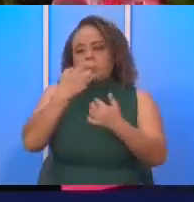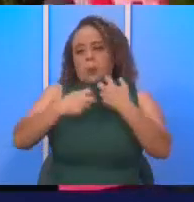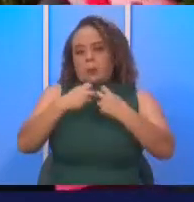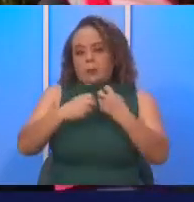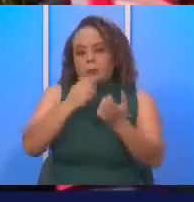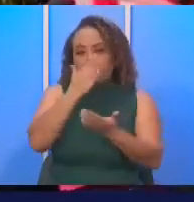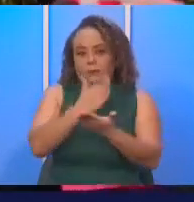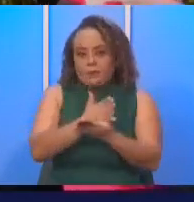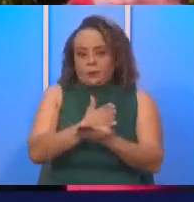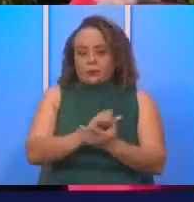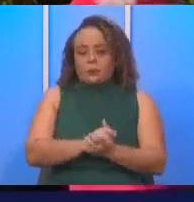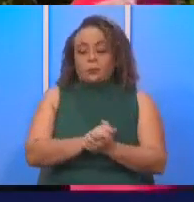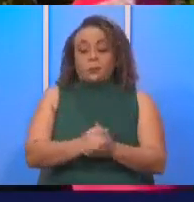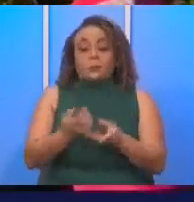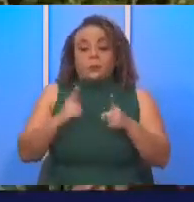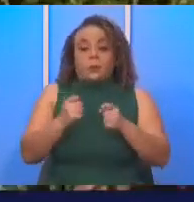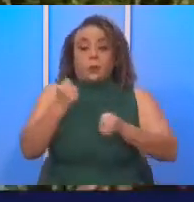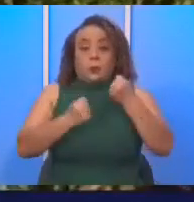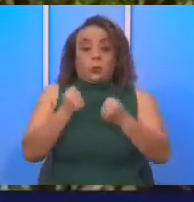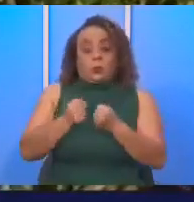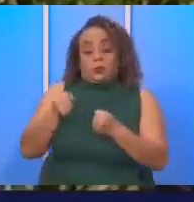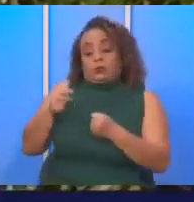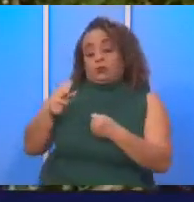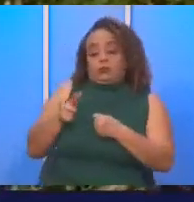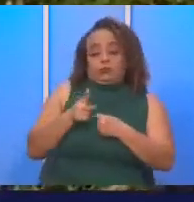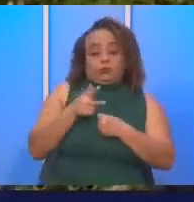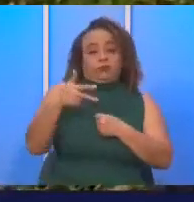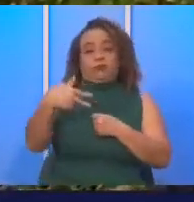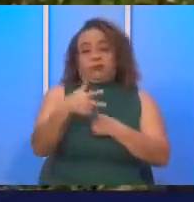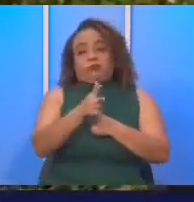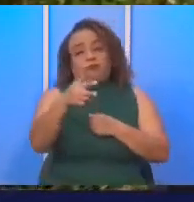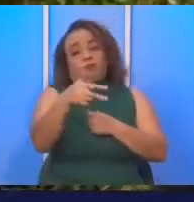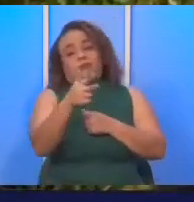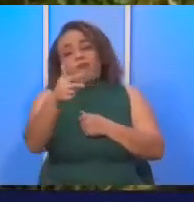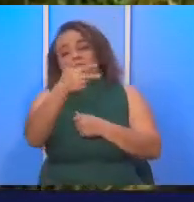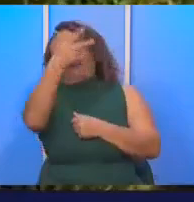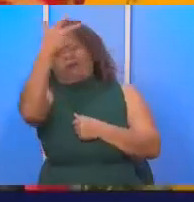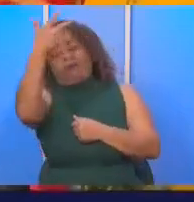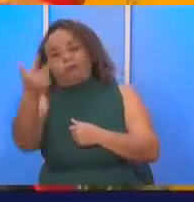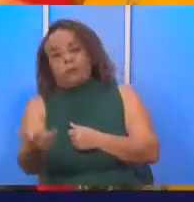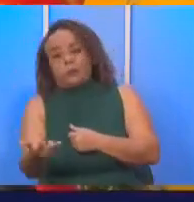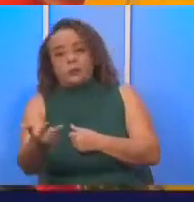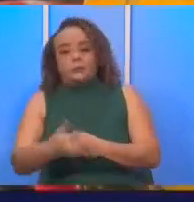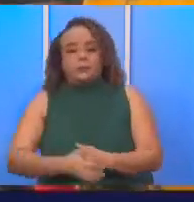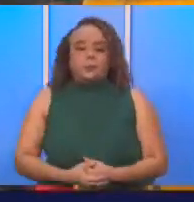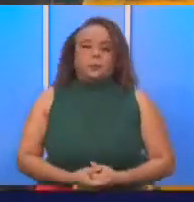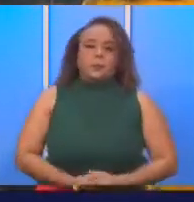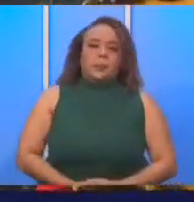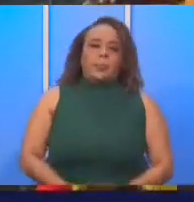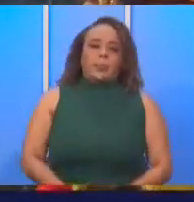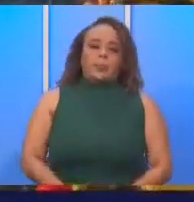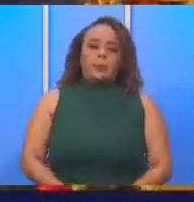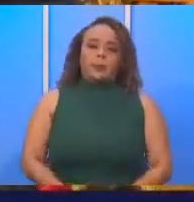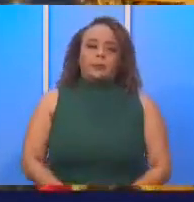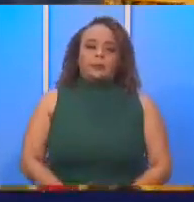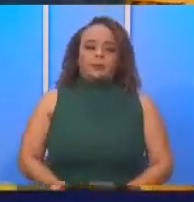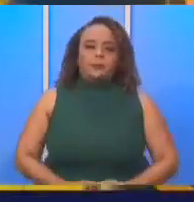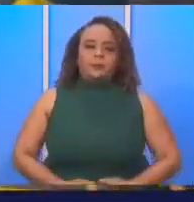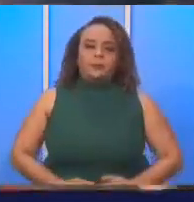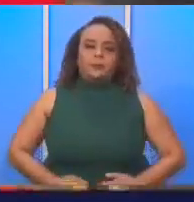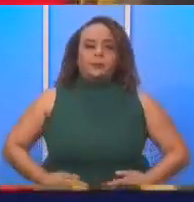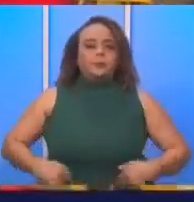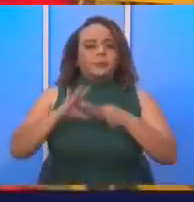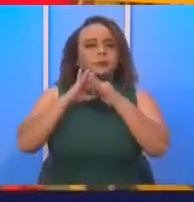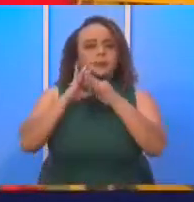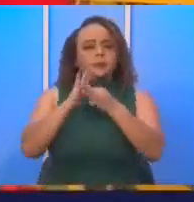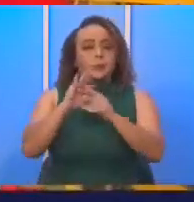frenos, lo que provoca que el conductor pierda el control del camión, se salgan de la ruta y posteriormente se vuelcan. En